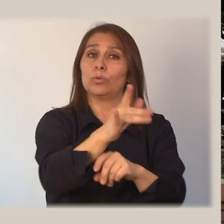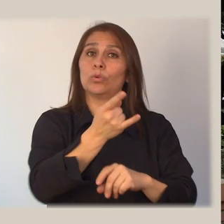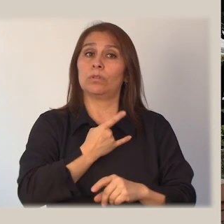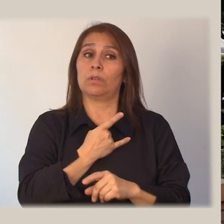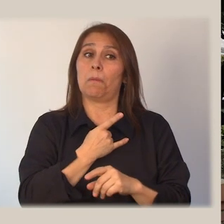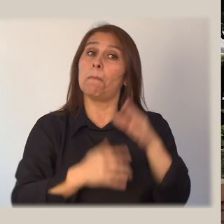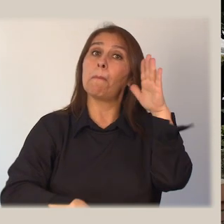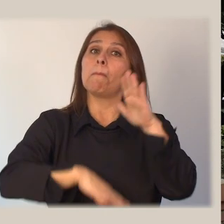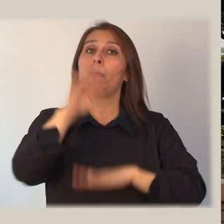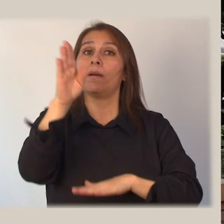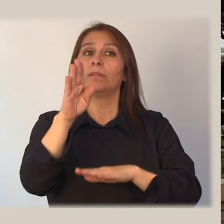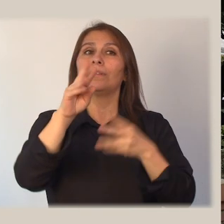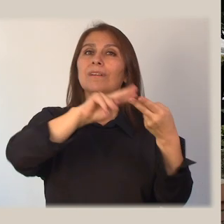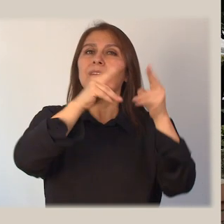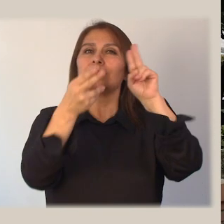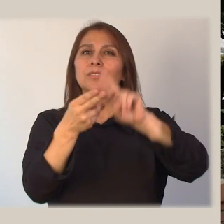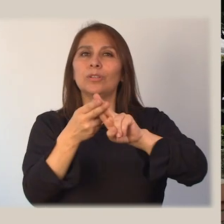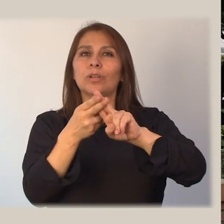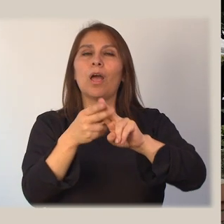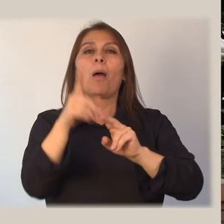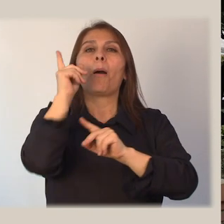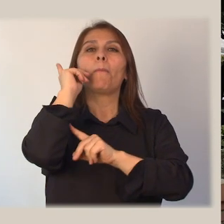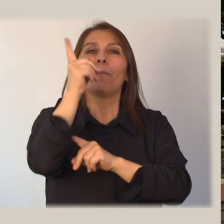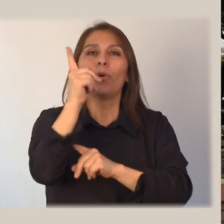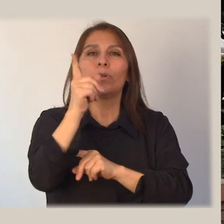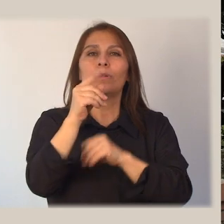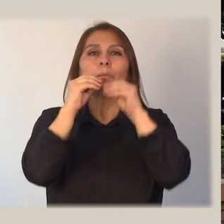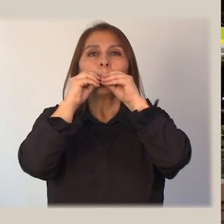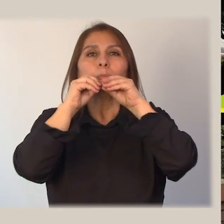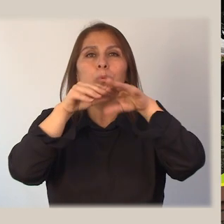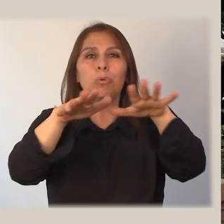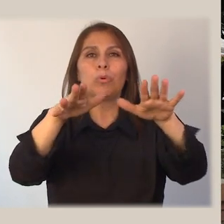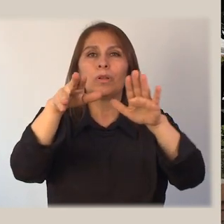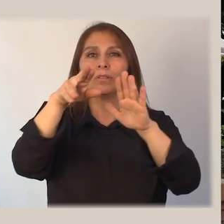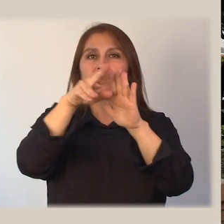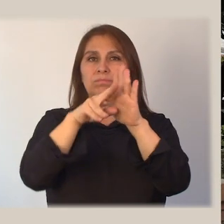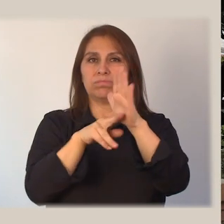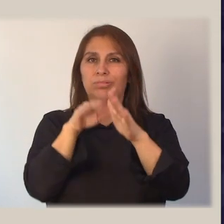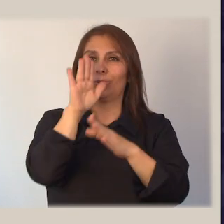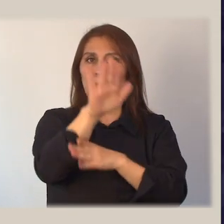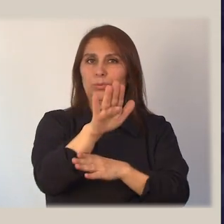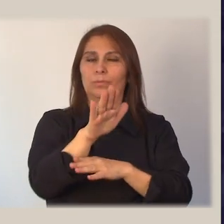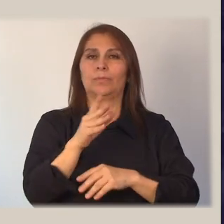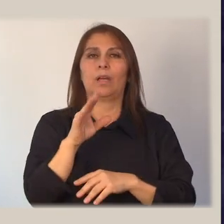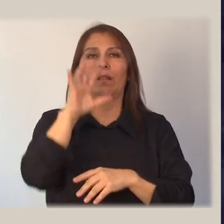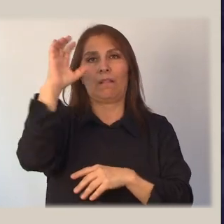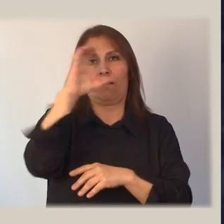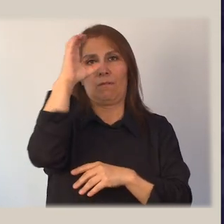investiga la universidad, pero especialmente en las referidas a las políticas públicas educativas.